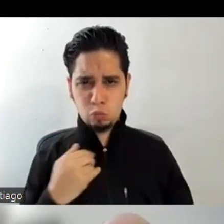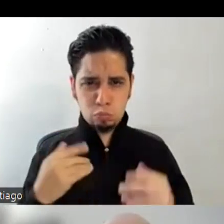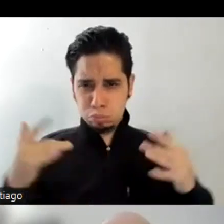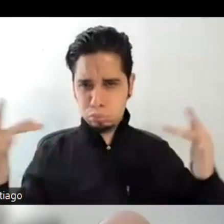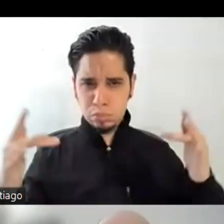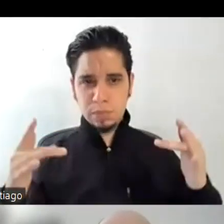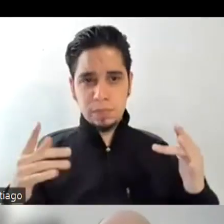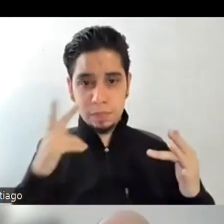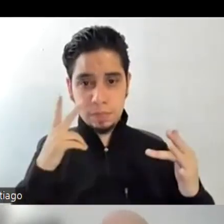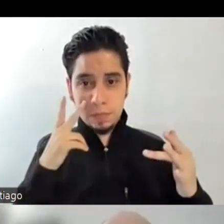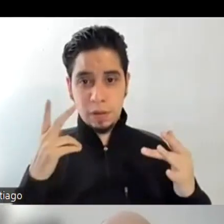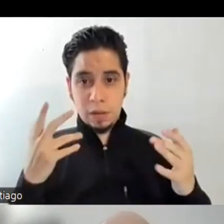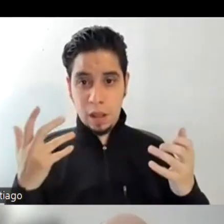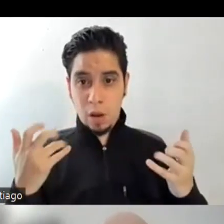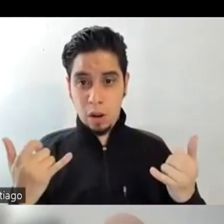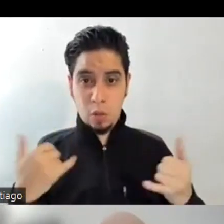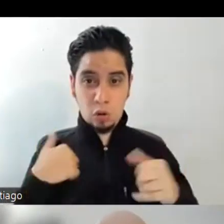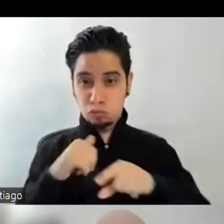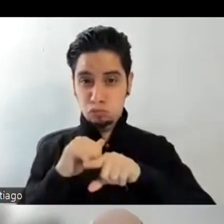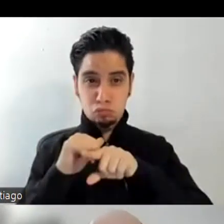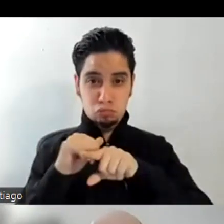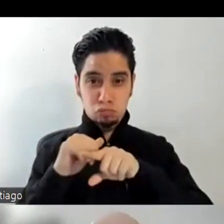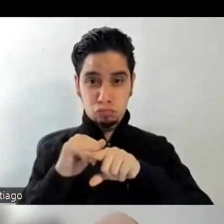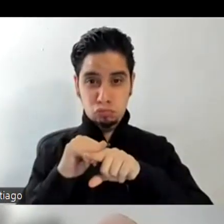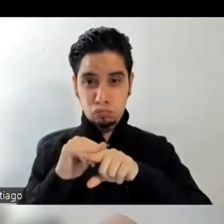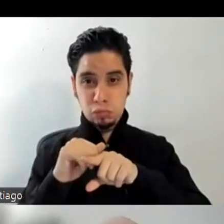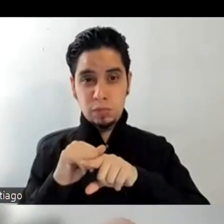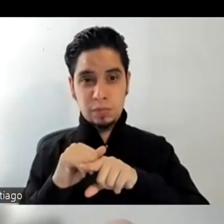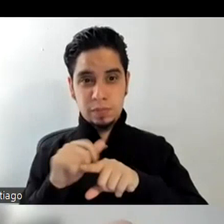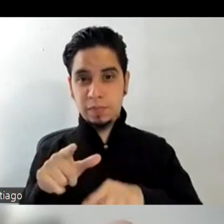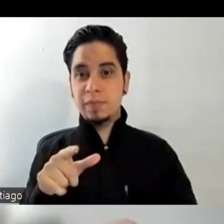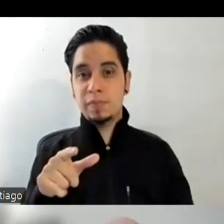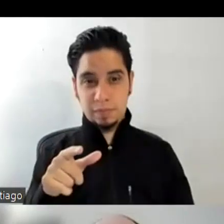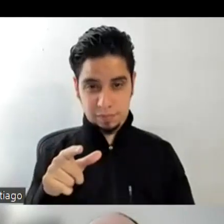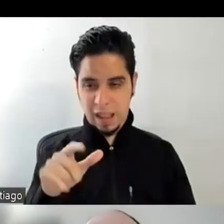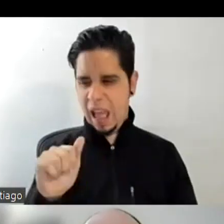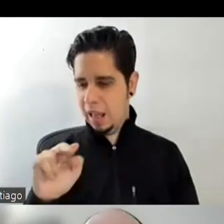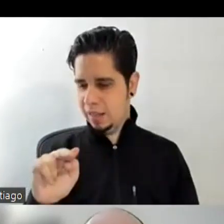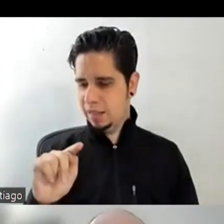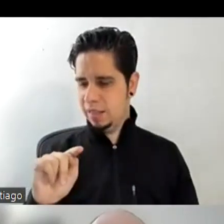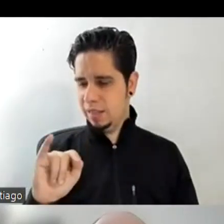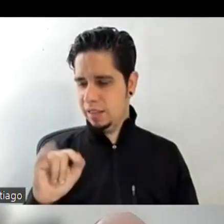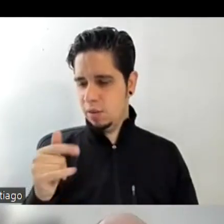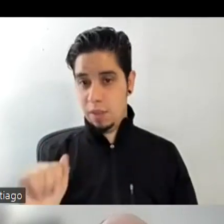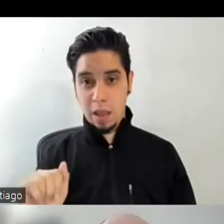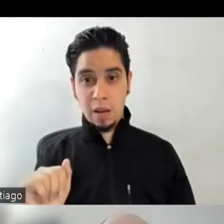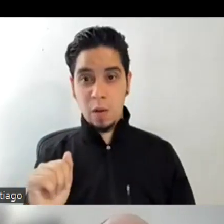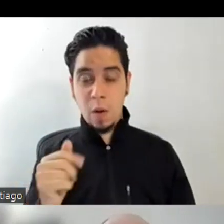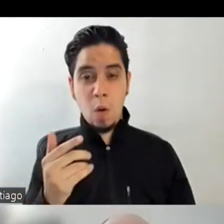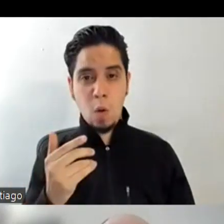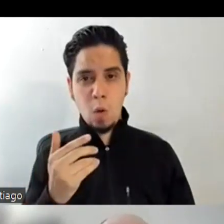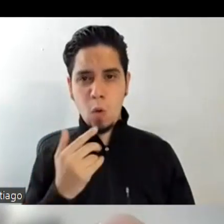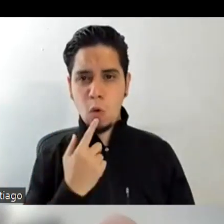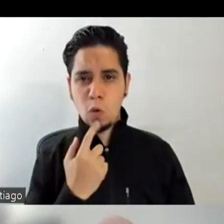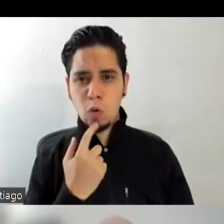¿verdad, Isabel? Estamos ensayando y por eso que estamos Antígona, ensayando. Es que estás en el rojo sangre griego. Exacto, tú estás con Antígona y yo estoy con Cassandra, mira qué